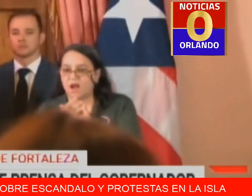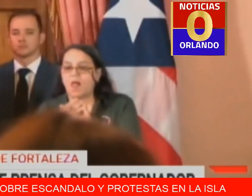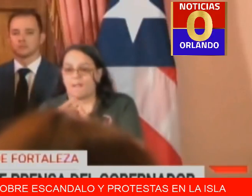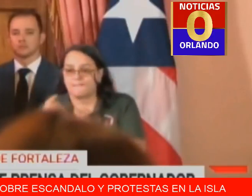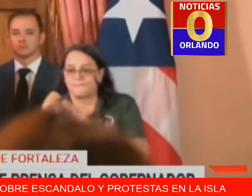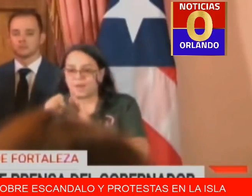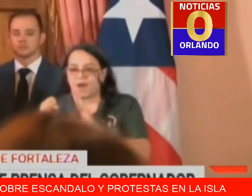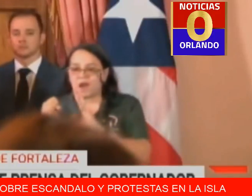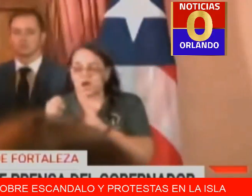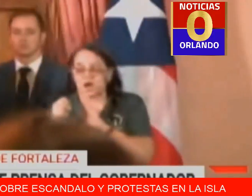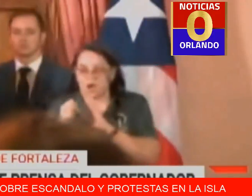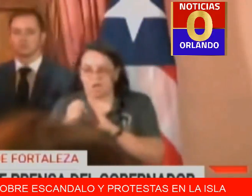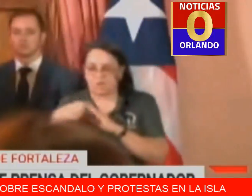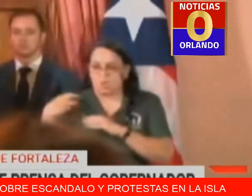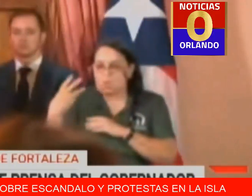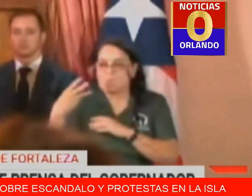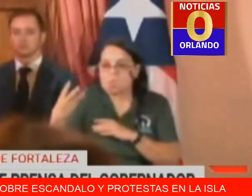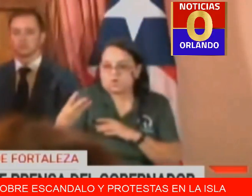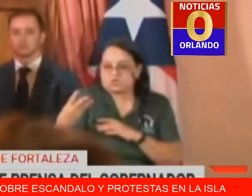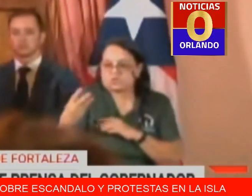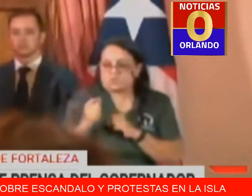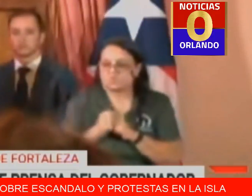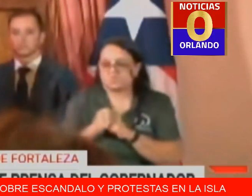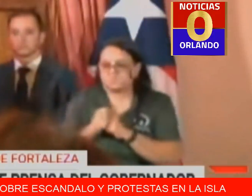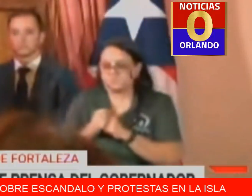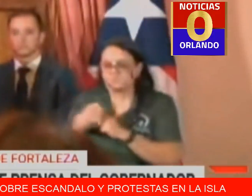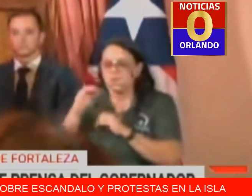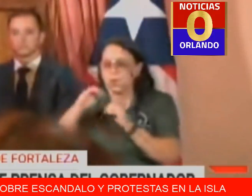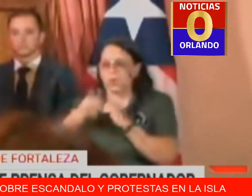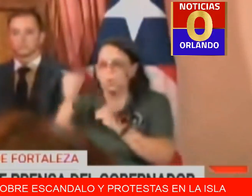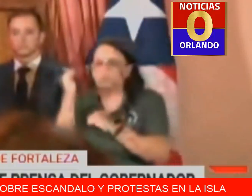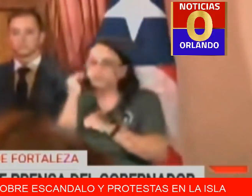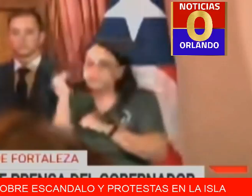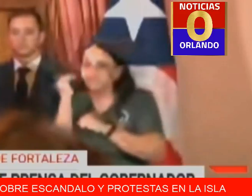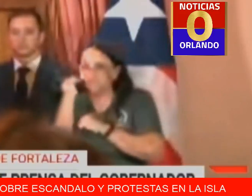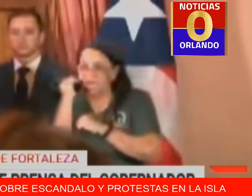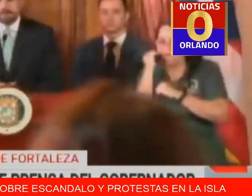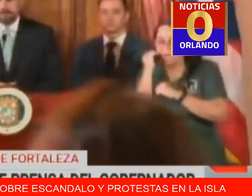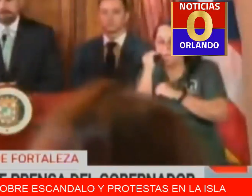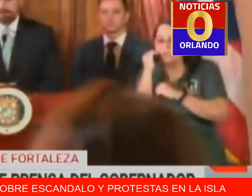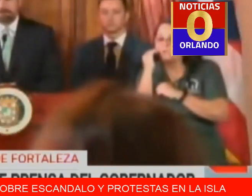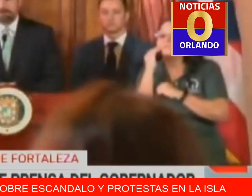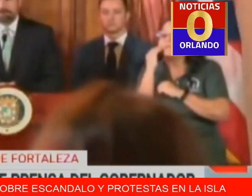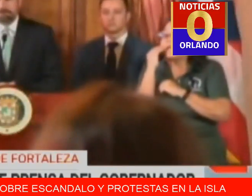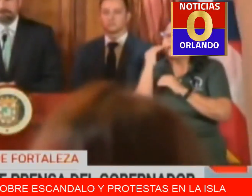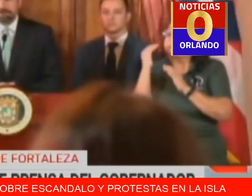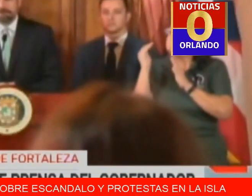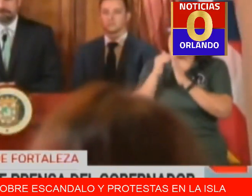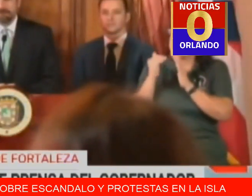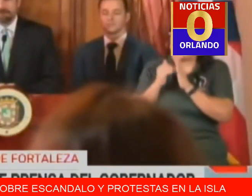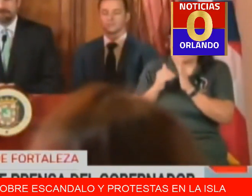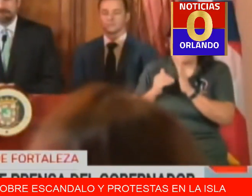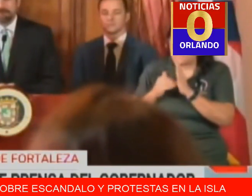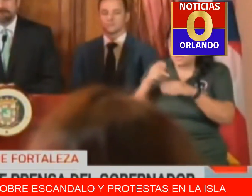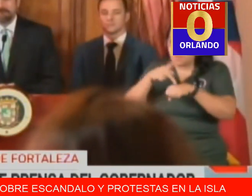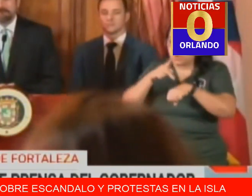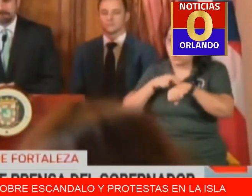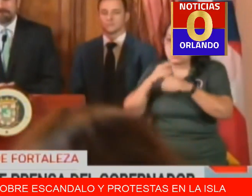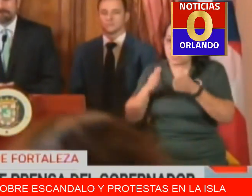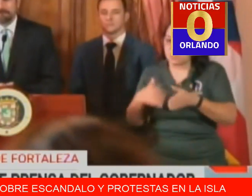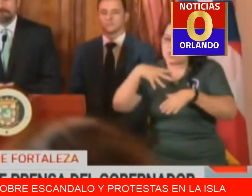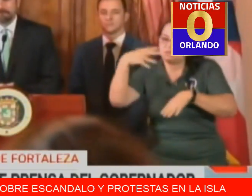Tampa, Boston y Washington, D.C. Como sabemos, cientos de miles de puertorriqueños han salido del